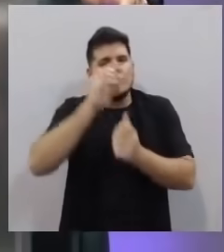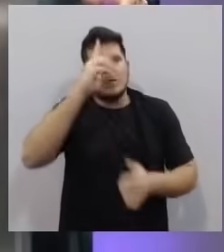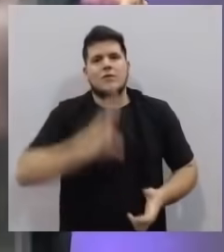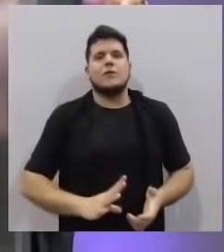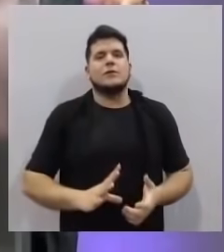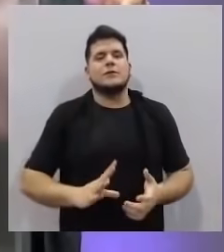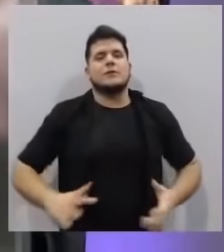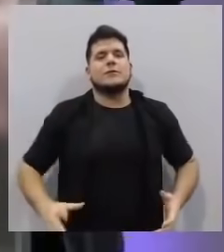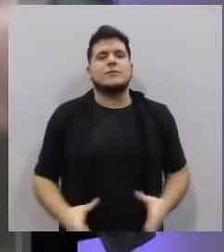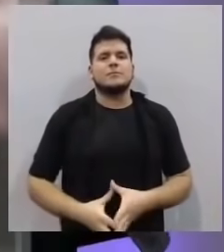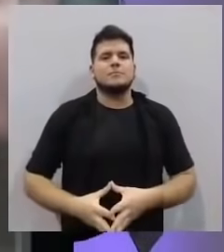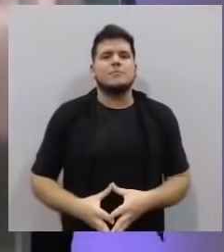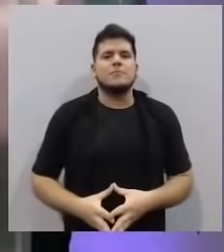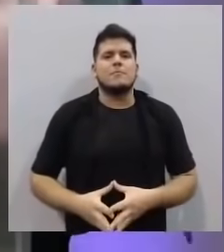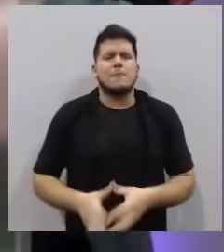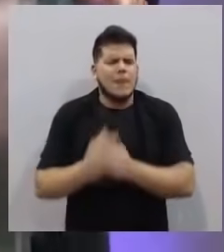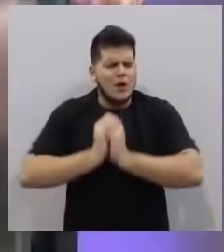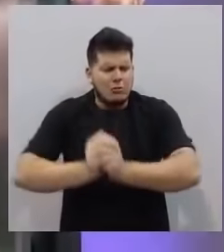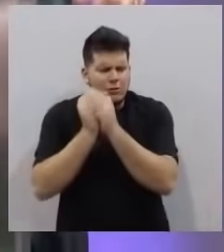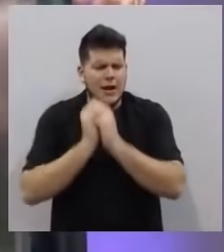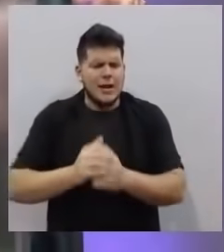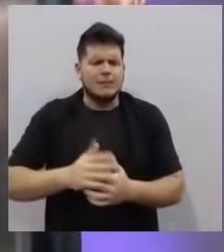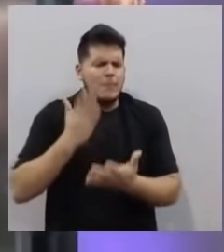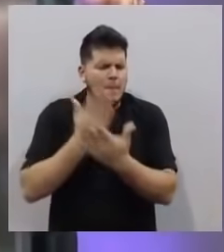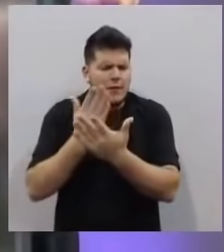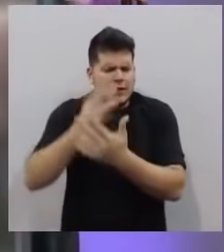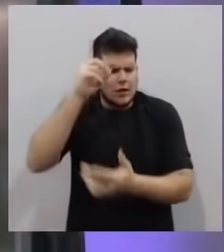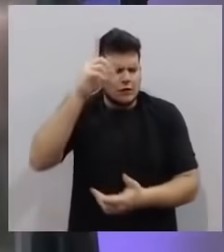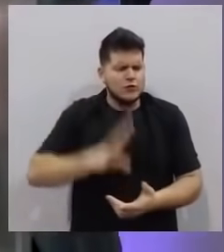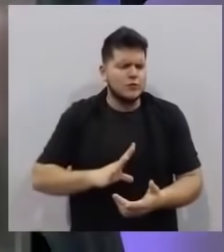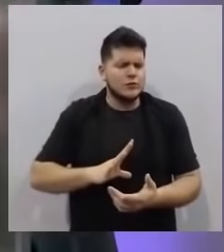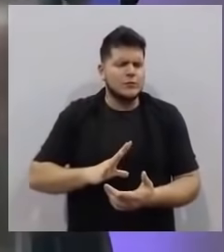así como en el cielo también en mi casa s